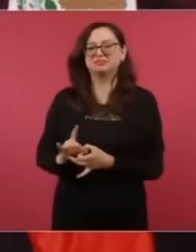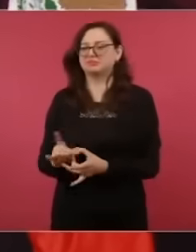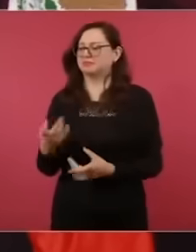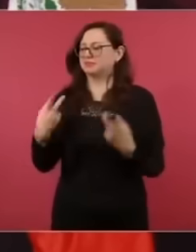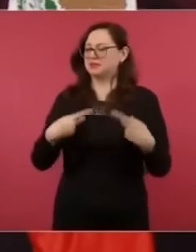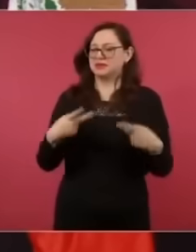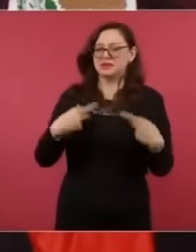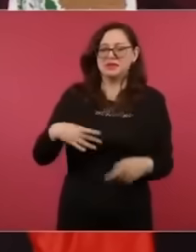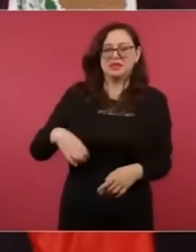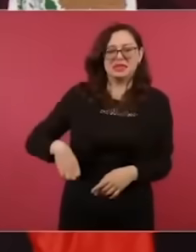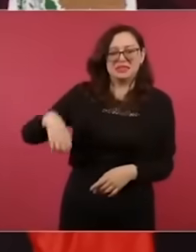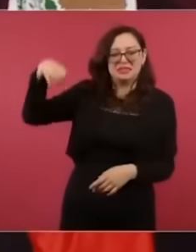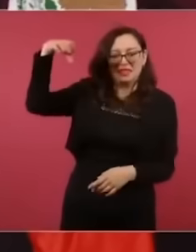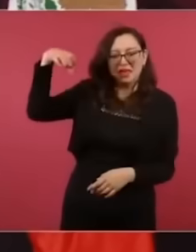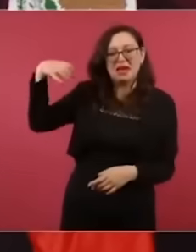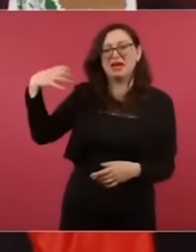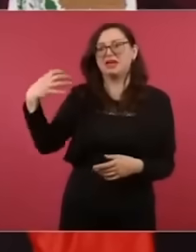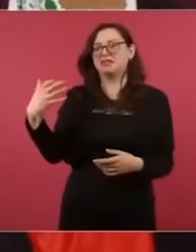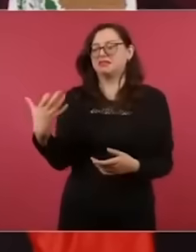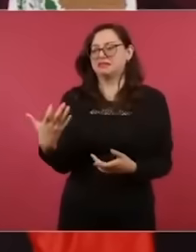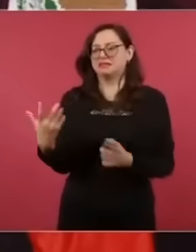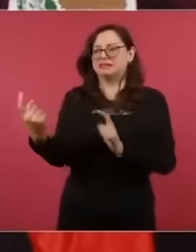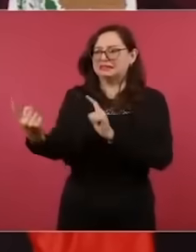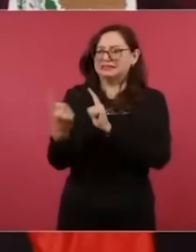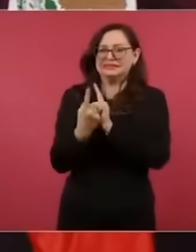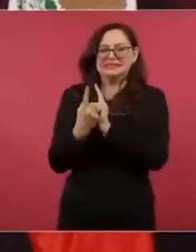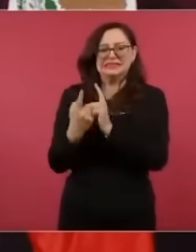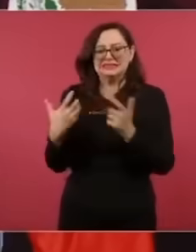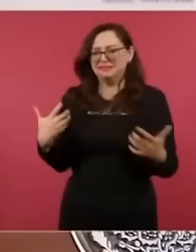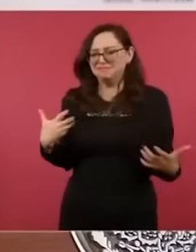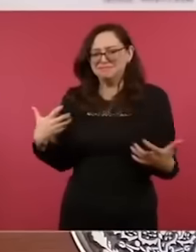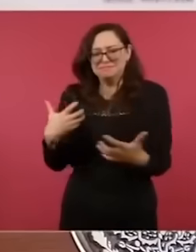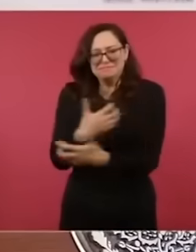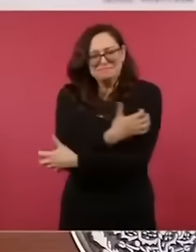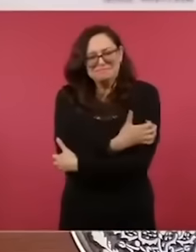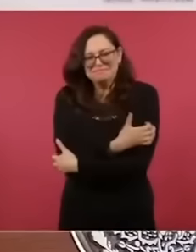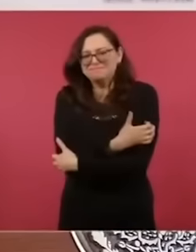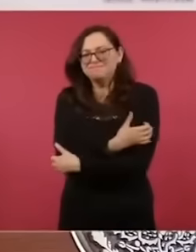grandes que lloran. Y yo también,